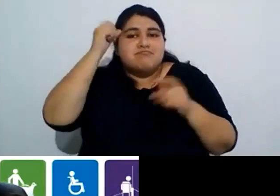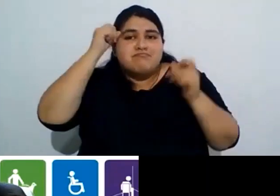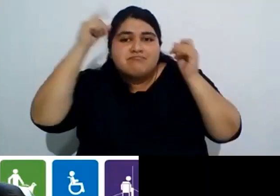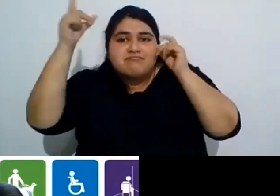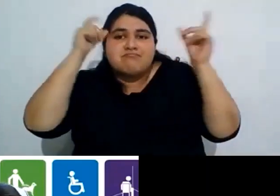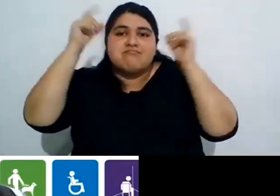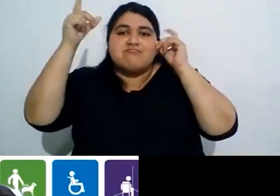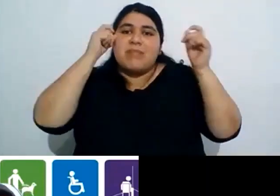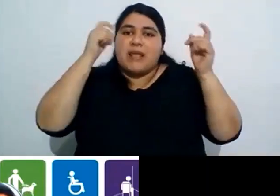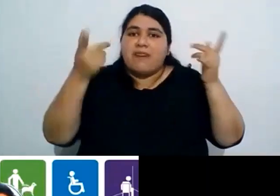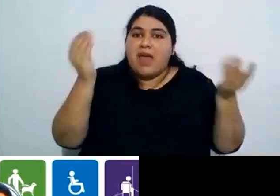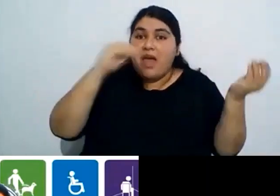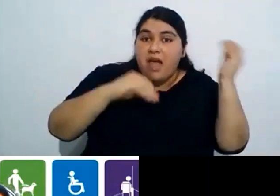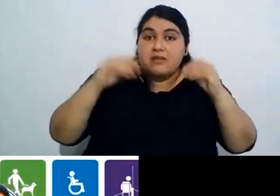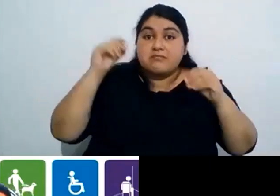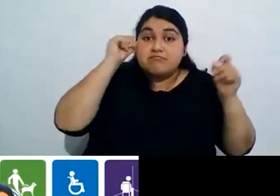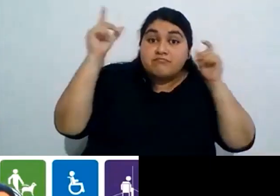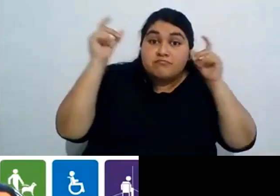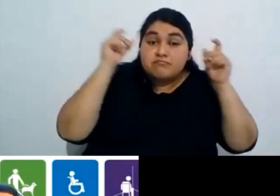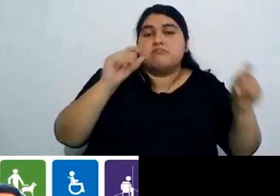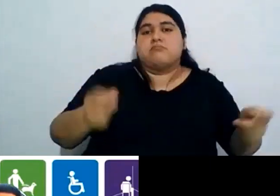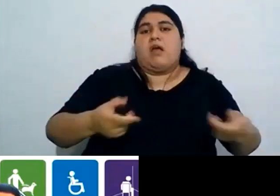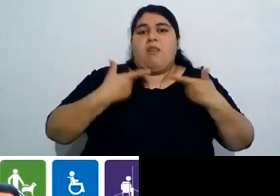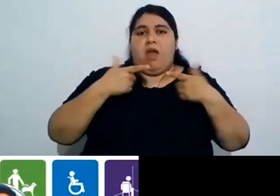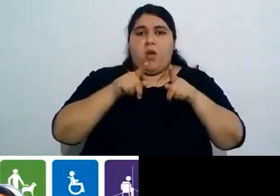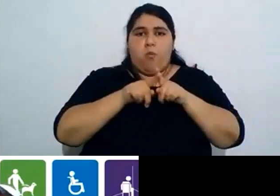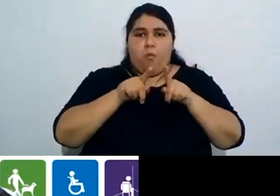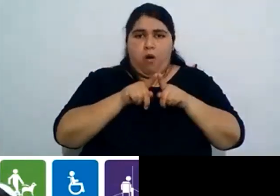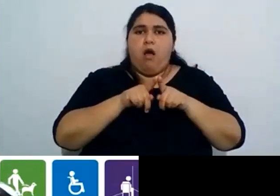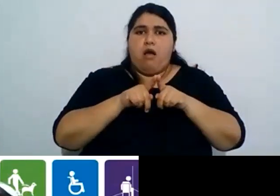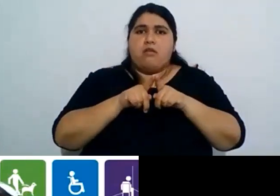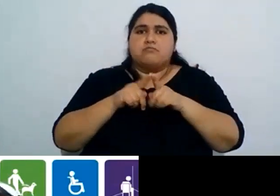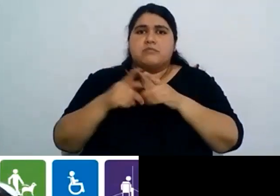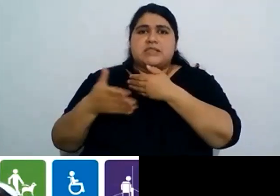Y con esa creatividad hemos puesto cerca de un parlante